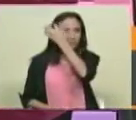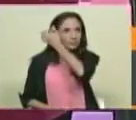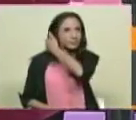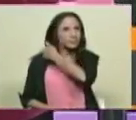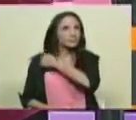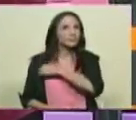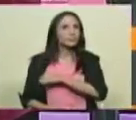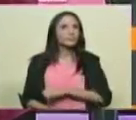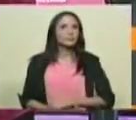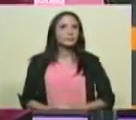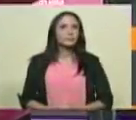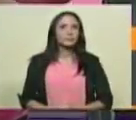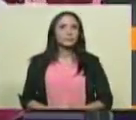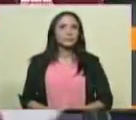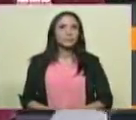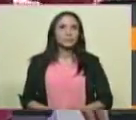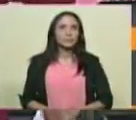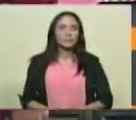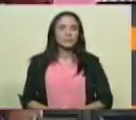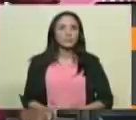Marvin, tu corazón ha hablado, ¿vale?